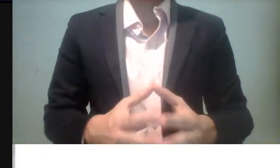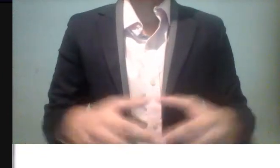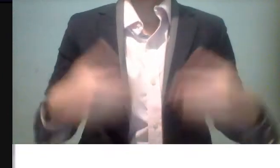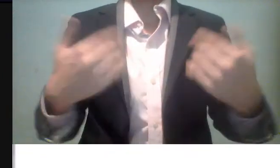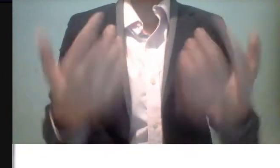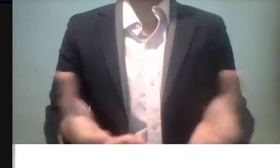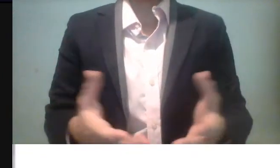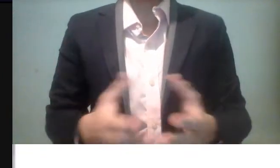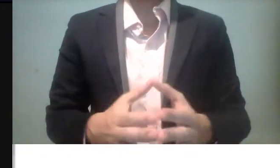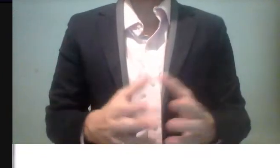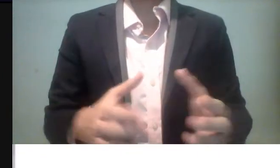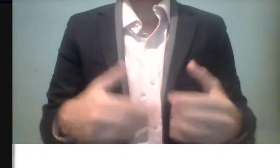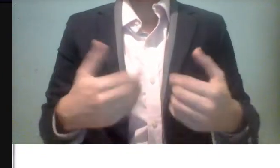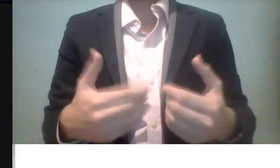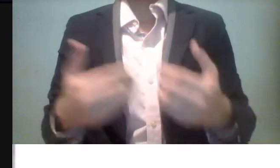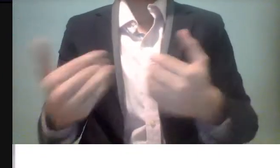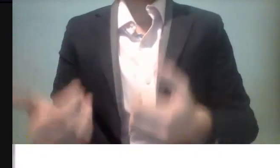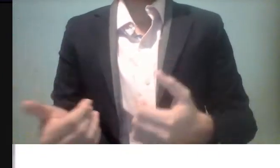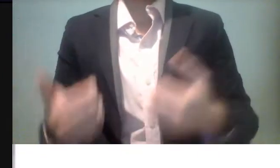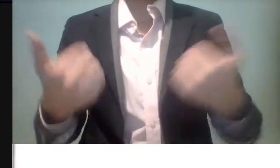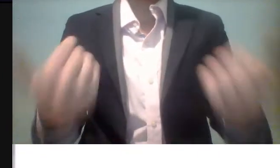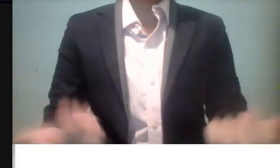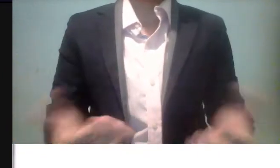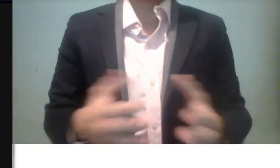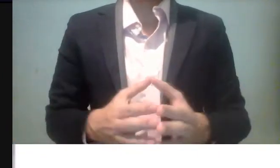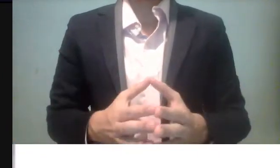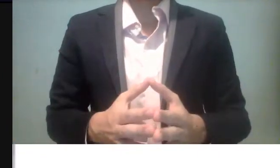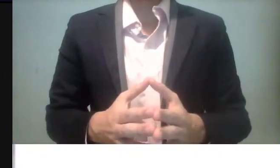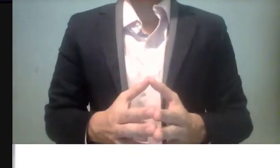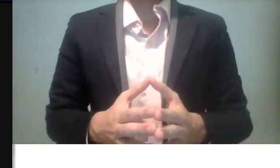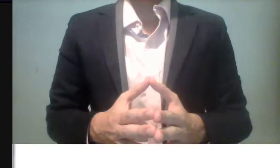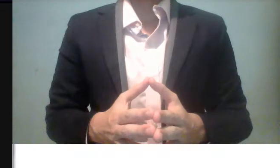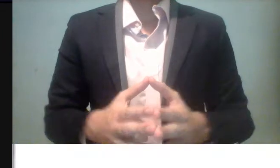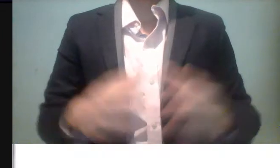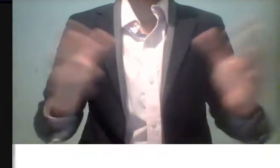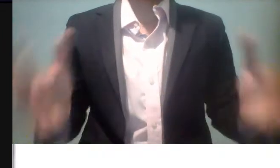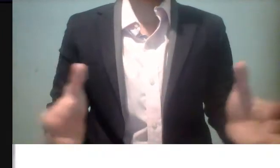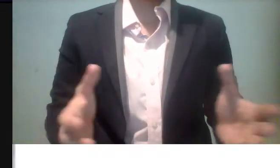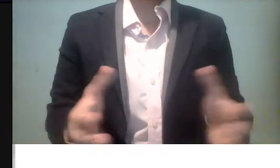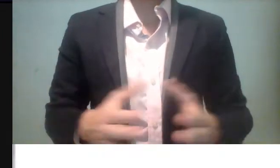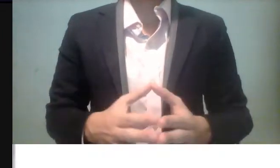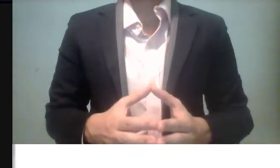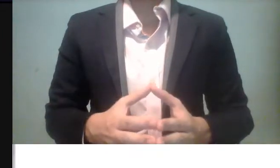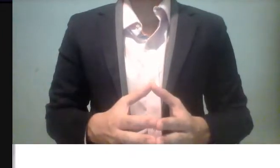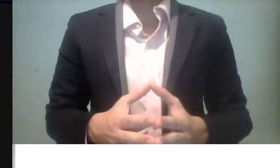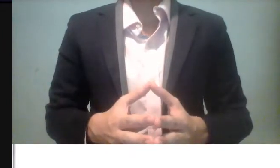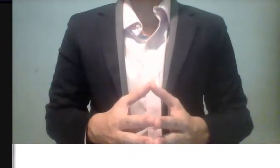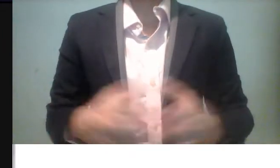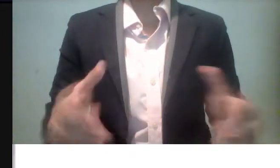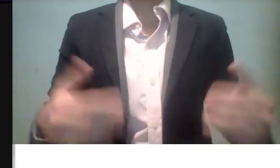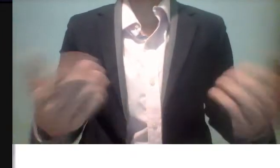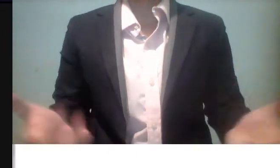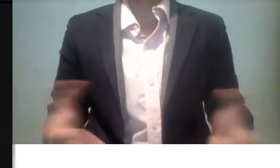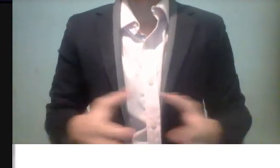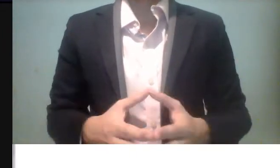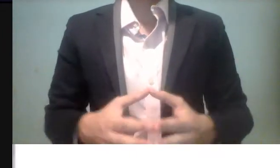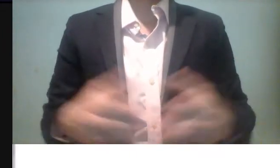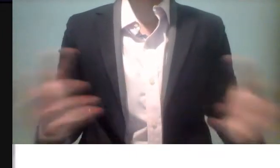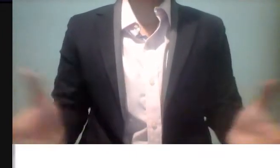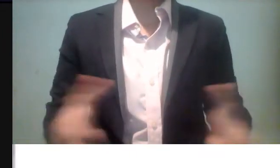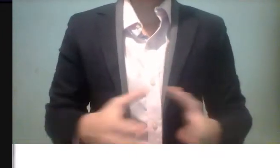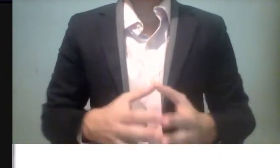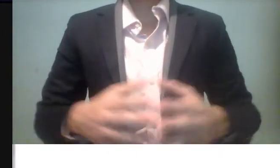irregularidades, como por ejemplo puede ser en el tema de que pues aprovechándose el puesto en el cual trabajó esta persona,